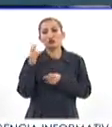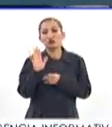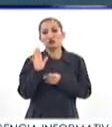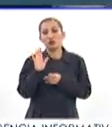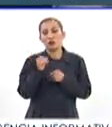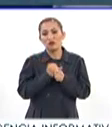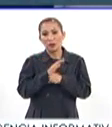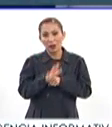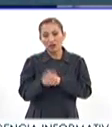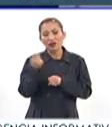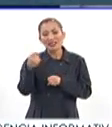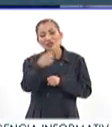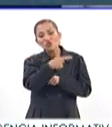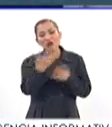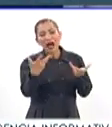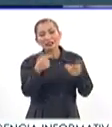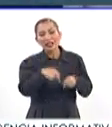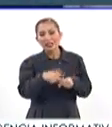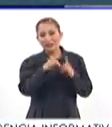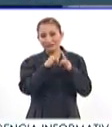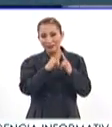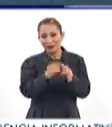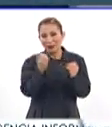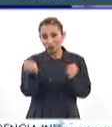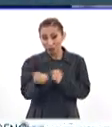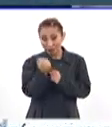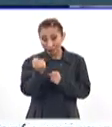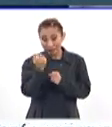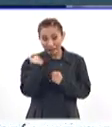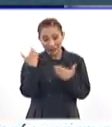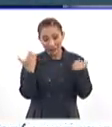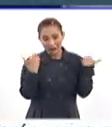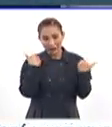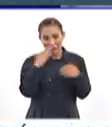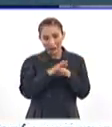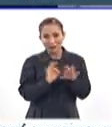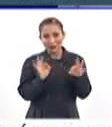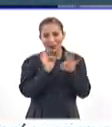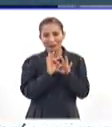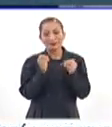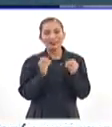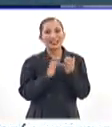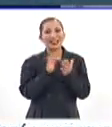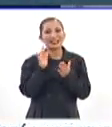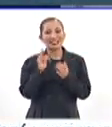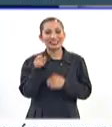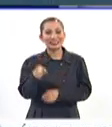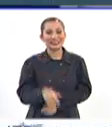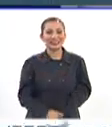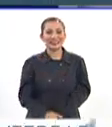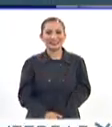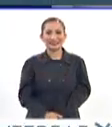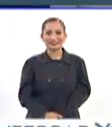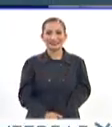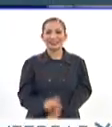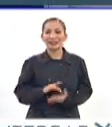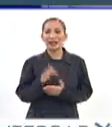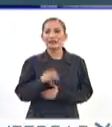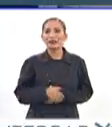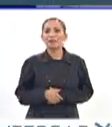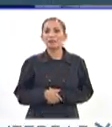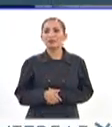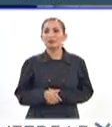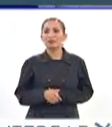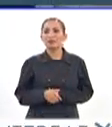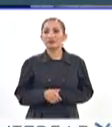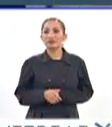esta información de lo que ustedes hacen aquí en la FIL. Mucho éxito y pues a disfrutar, que es lo más importante. Muchas gracias a ti. Gracias.